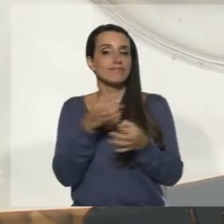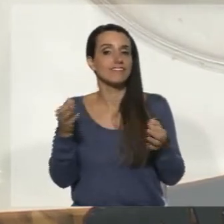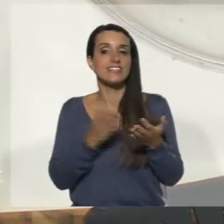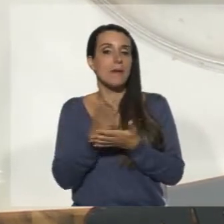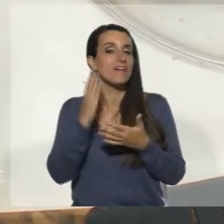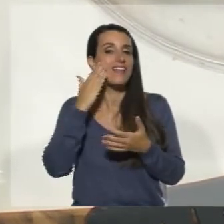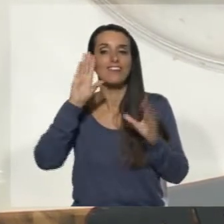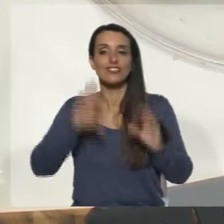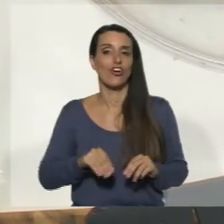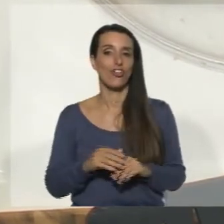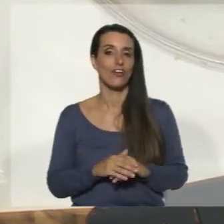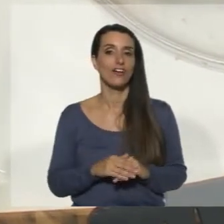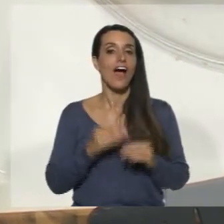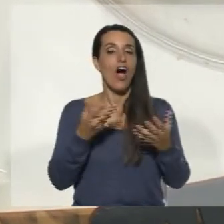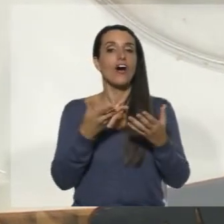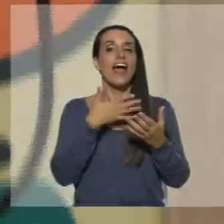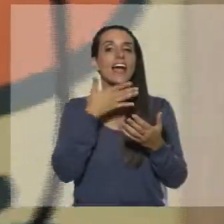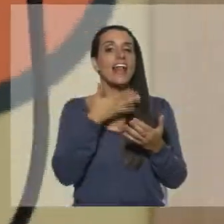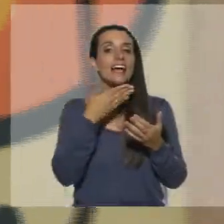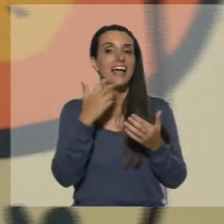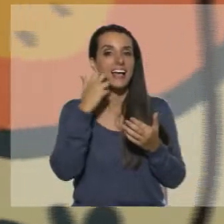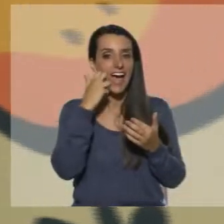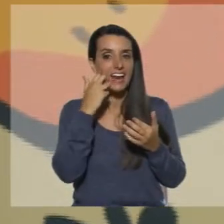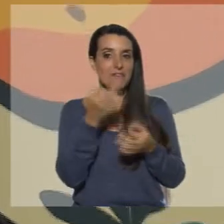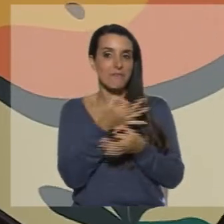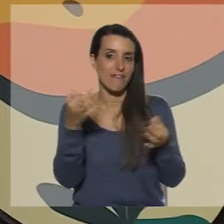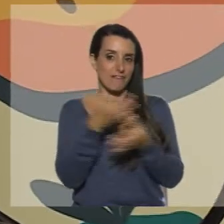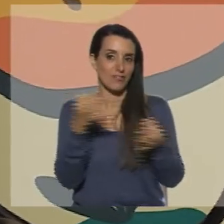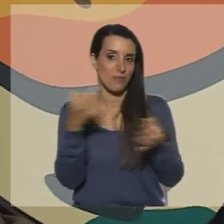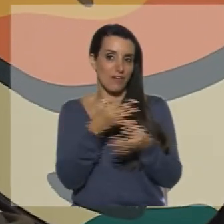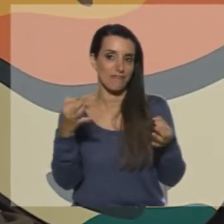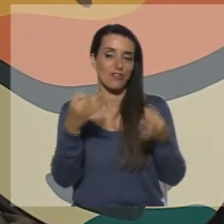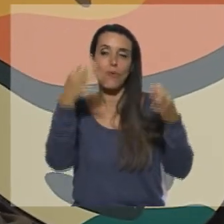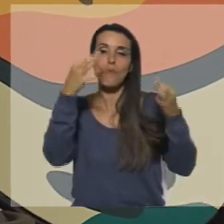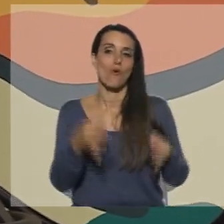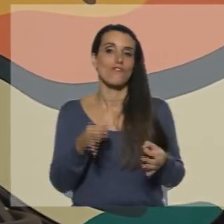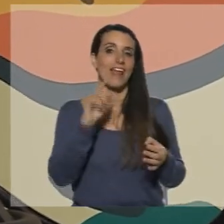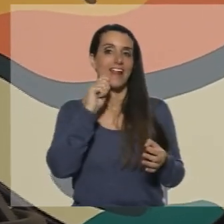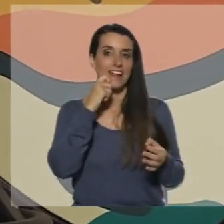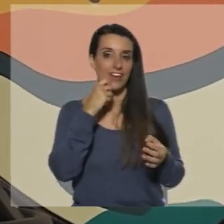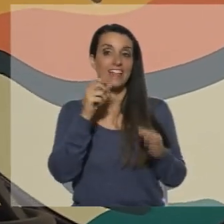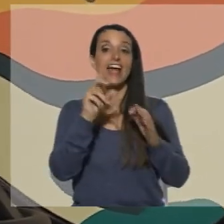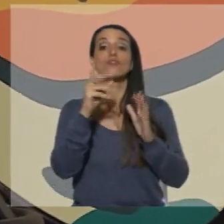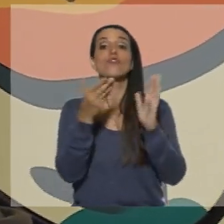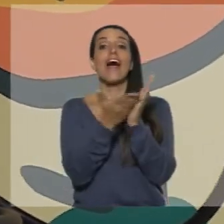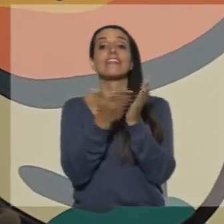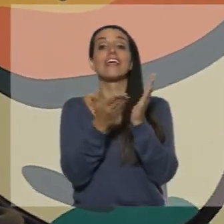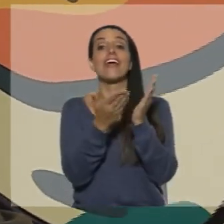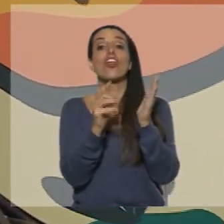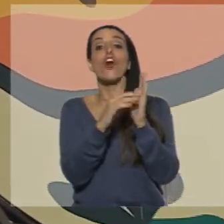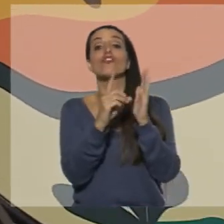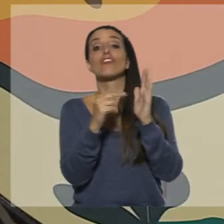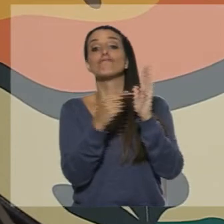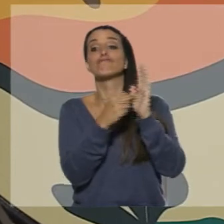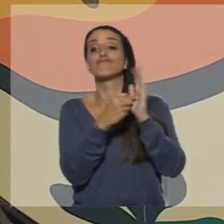enciclopedia. Esto, y se va, y con la grasita de la carne, va a hacer efecto ahí, y va a quedar bien crocante. Ahí está la alumna 12, la vemos. Gracias por ahí el está, pique, ella, ¿eh? No